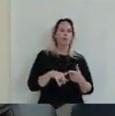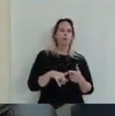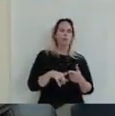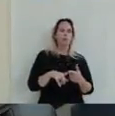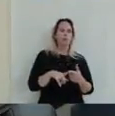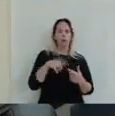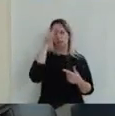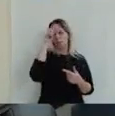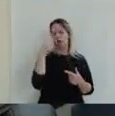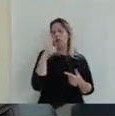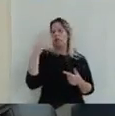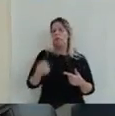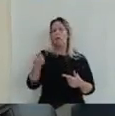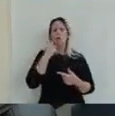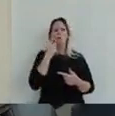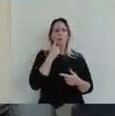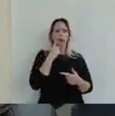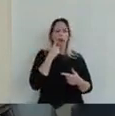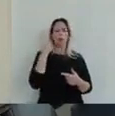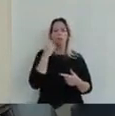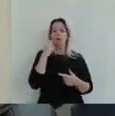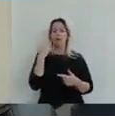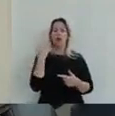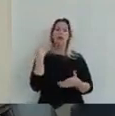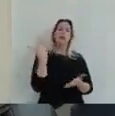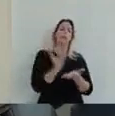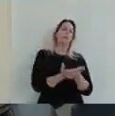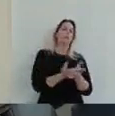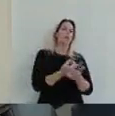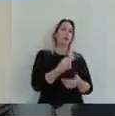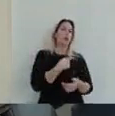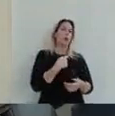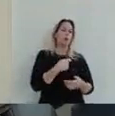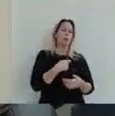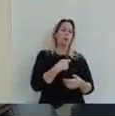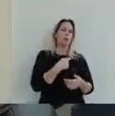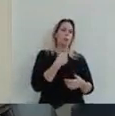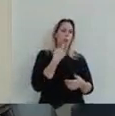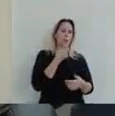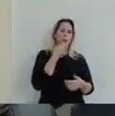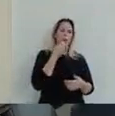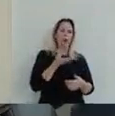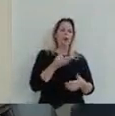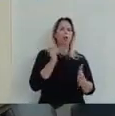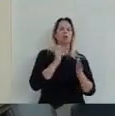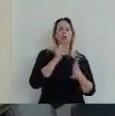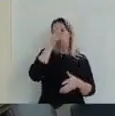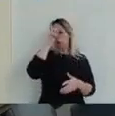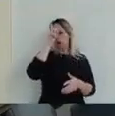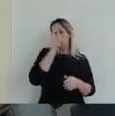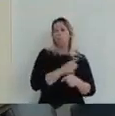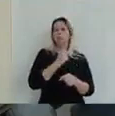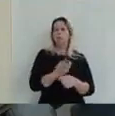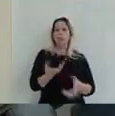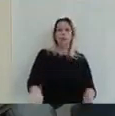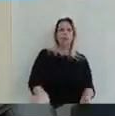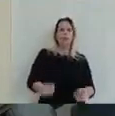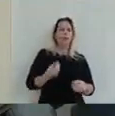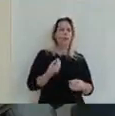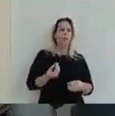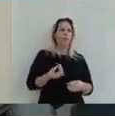municipio la nota que le han enviado por lo sucedido. Porque la verdad que es lamentable que algunos levanten la bandera y quieran